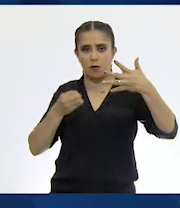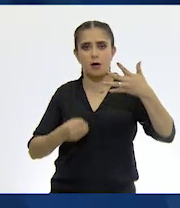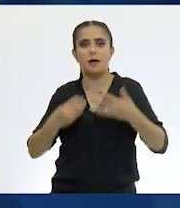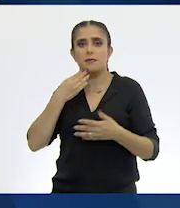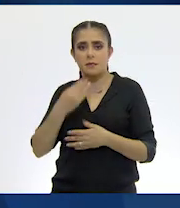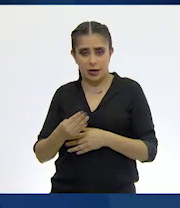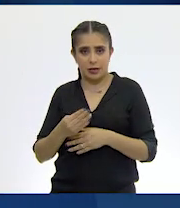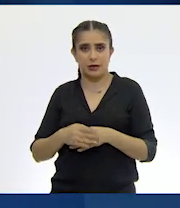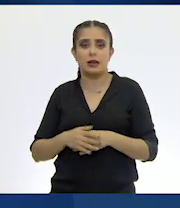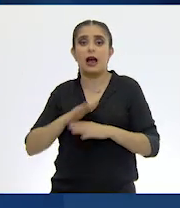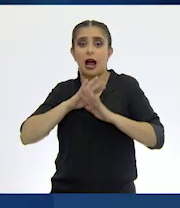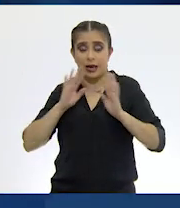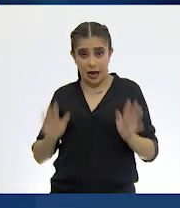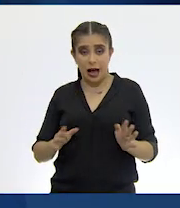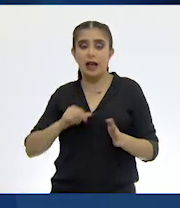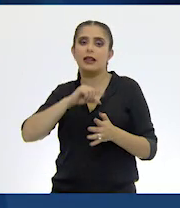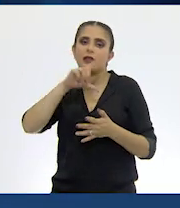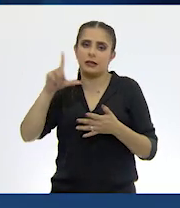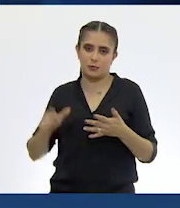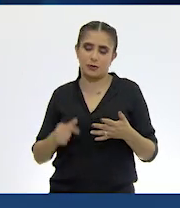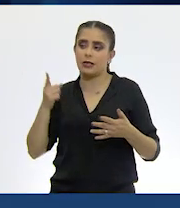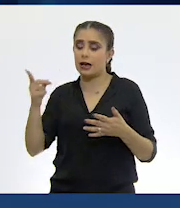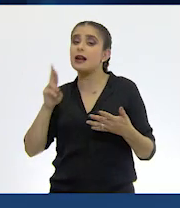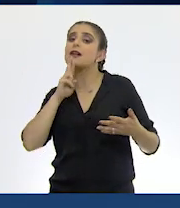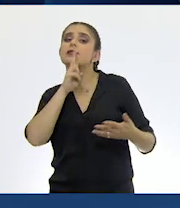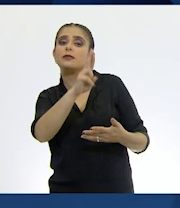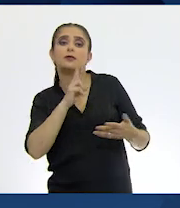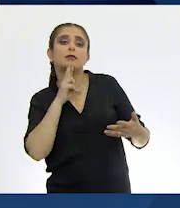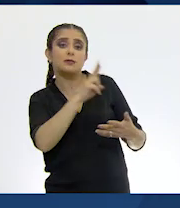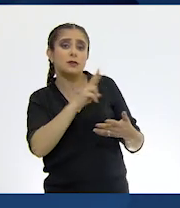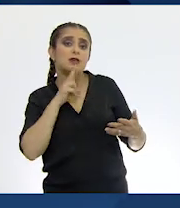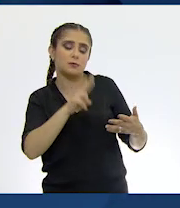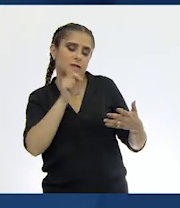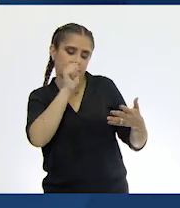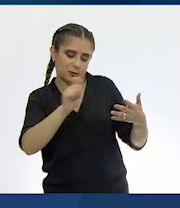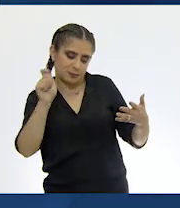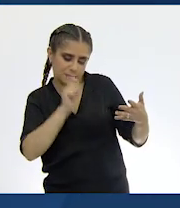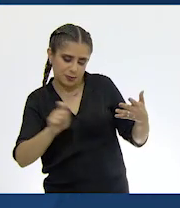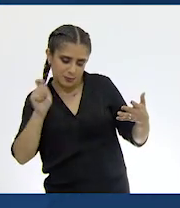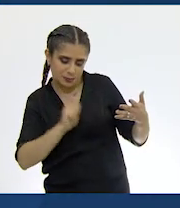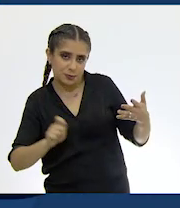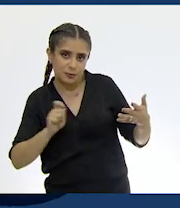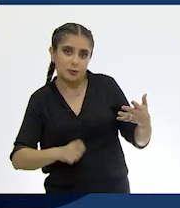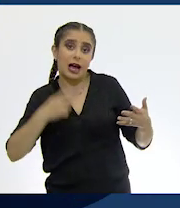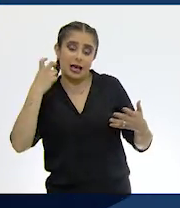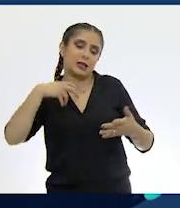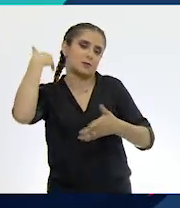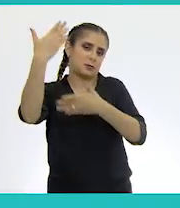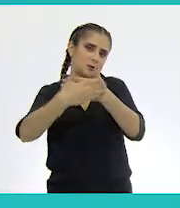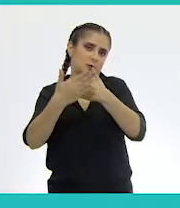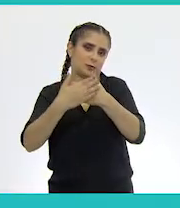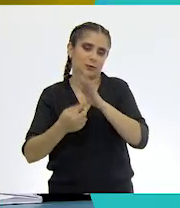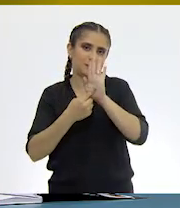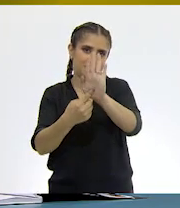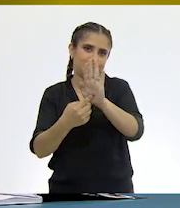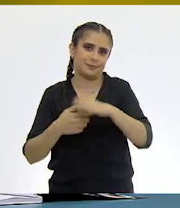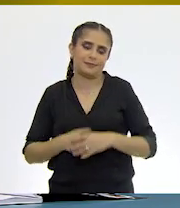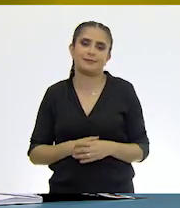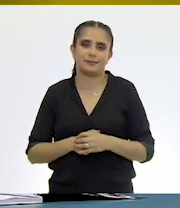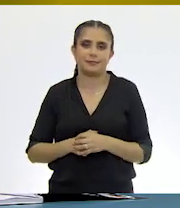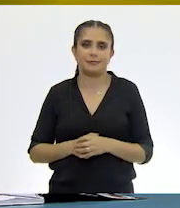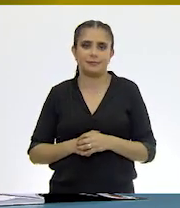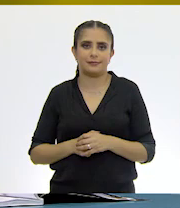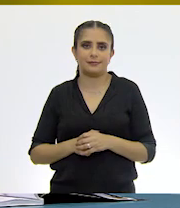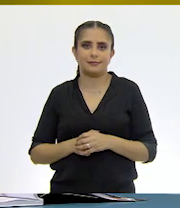solamente nos falta rescatar toda esa información y hacer el reporte. Y lo vamos a ver en la siguiente sesión. Tenemos